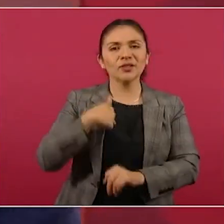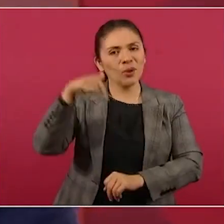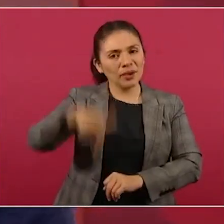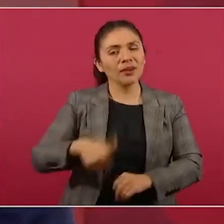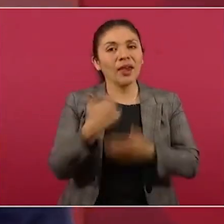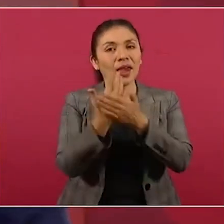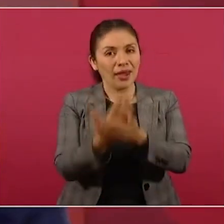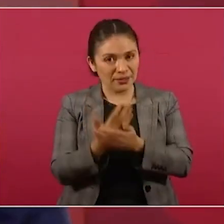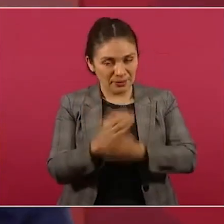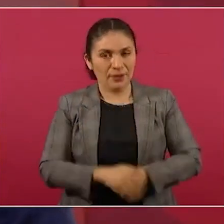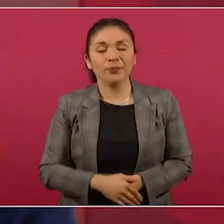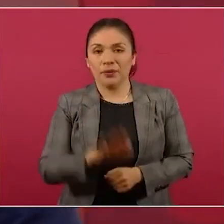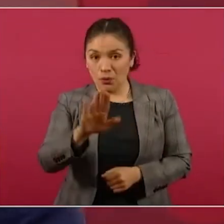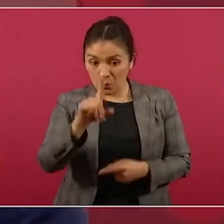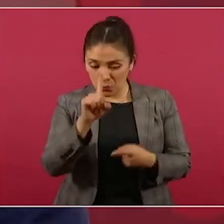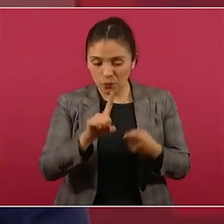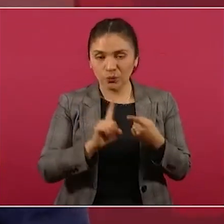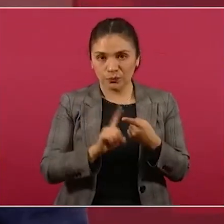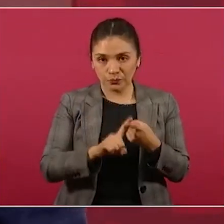Esa es una.